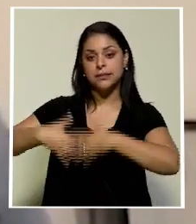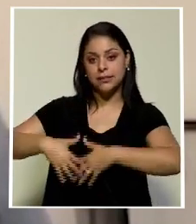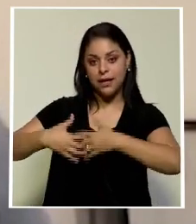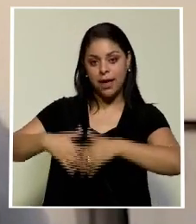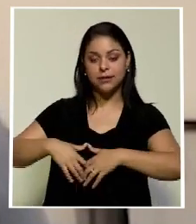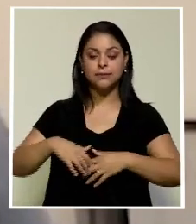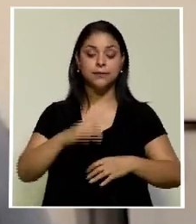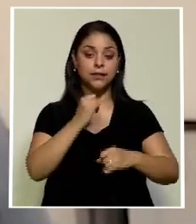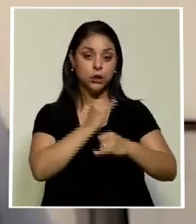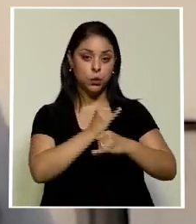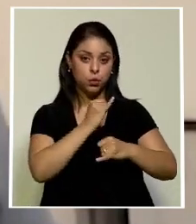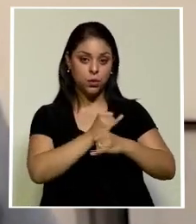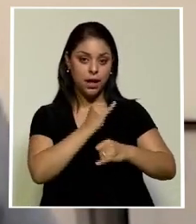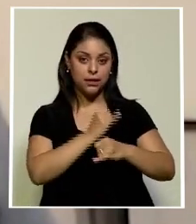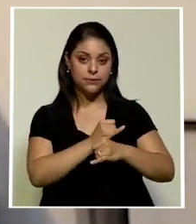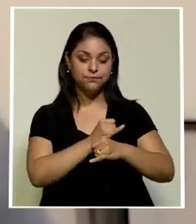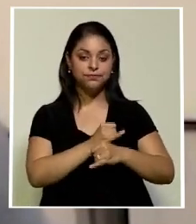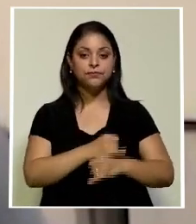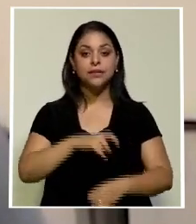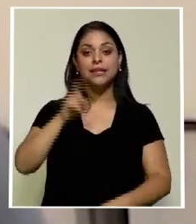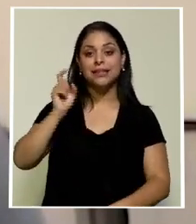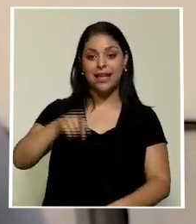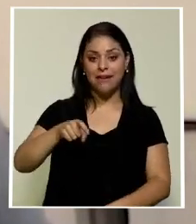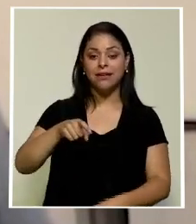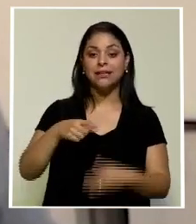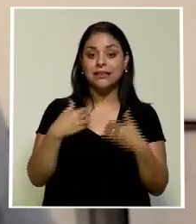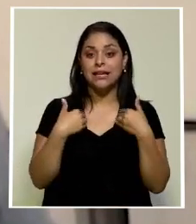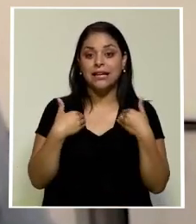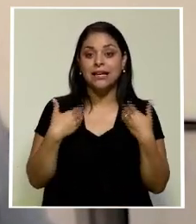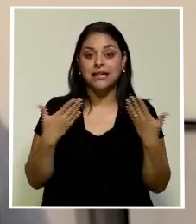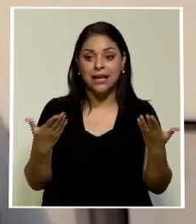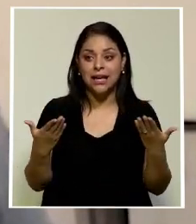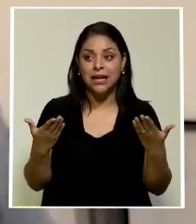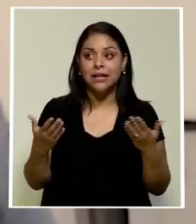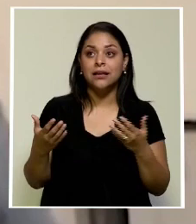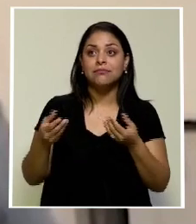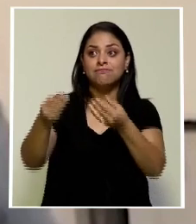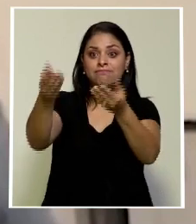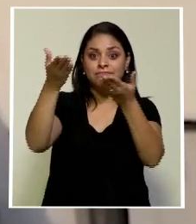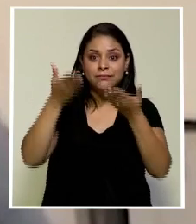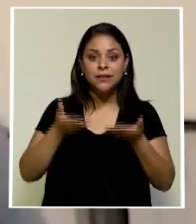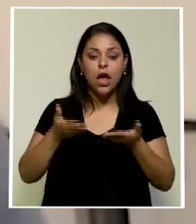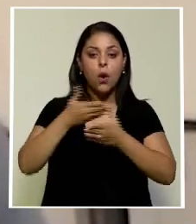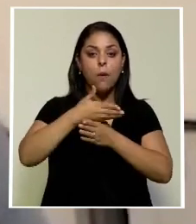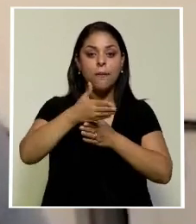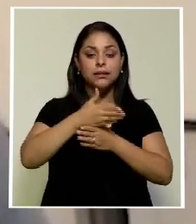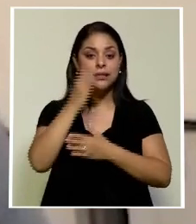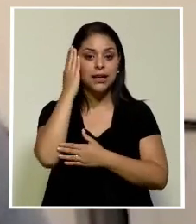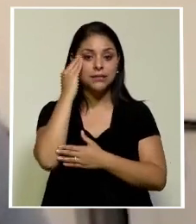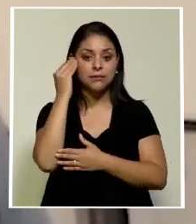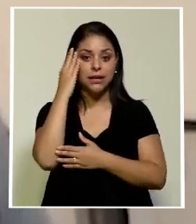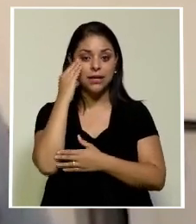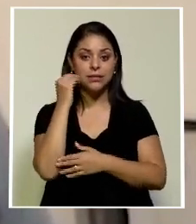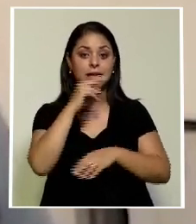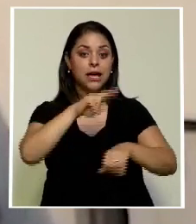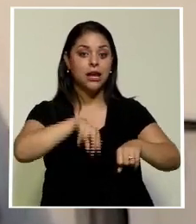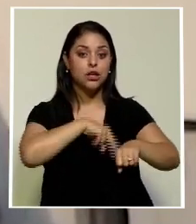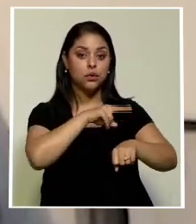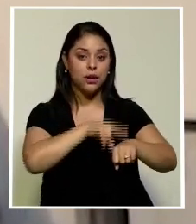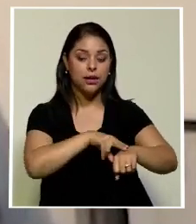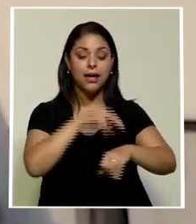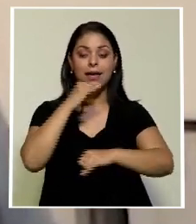e institucionales deben de converger de alguna manera a compartir experiencias tanto nacionales como